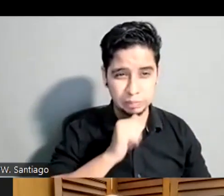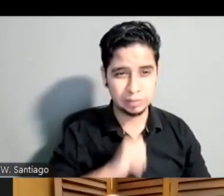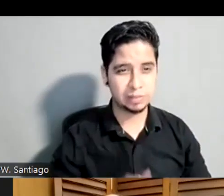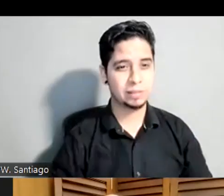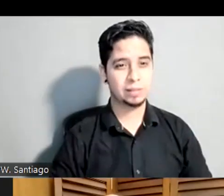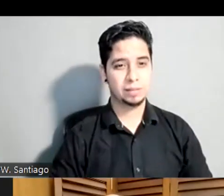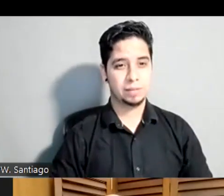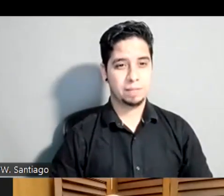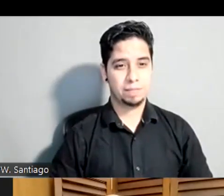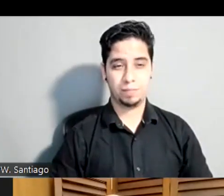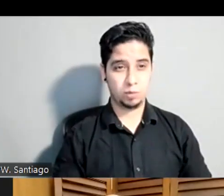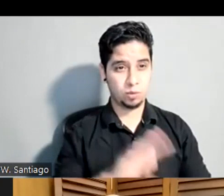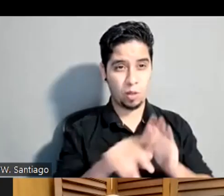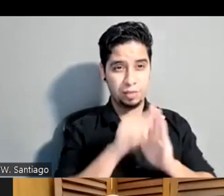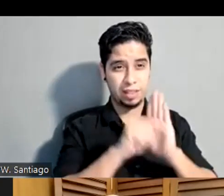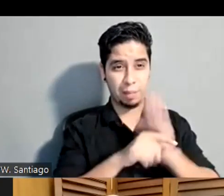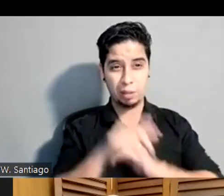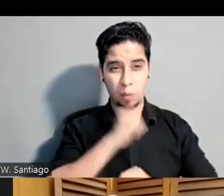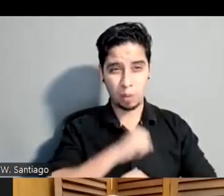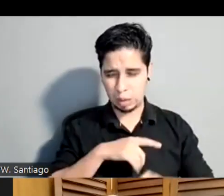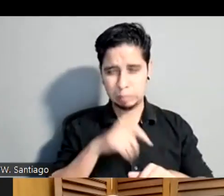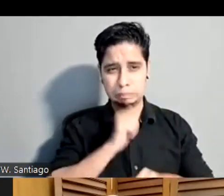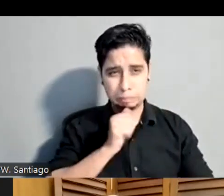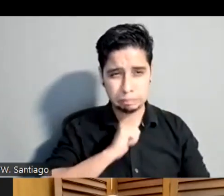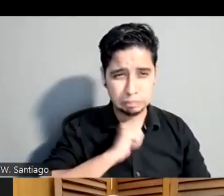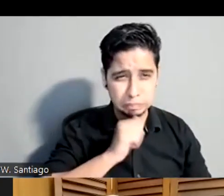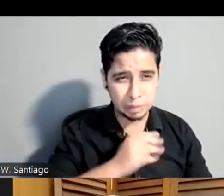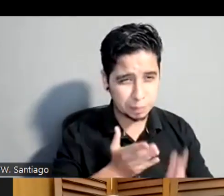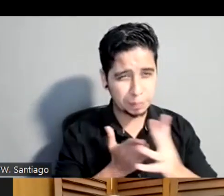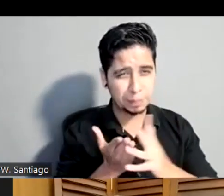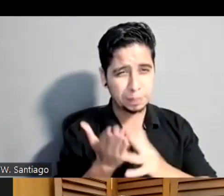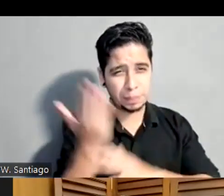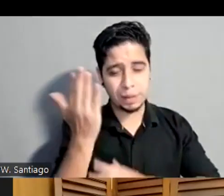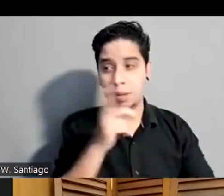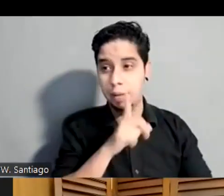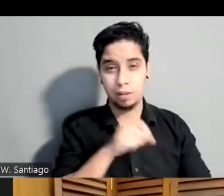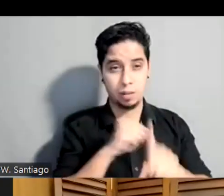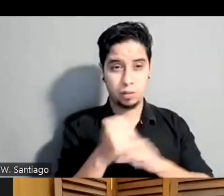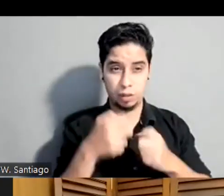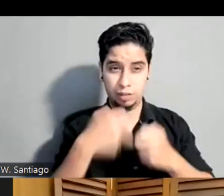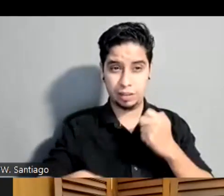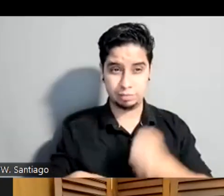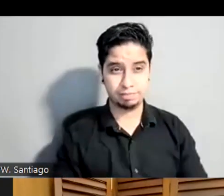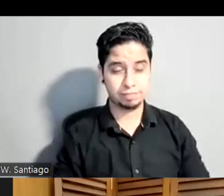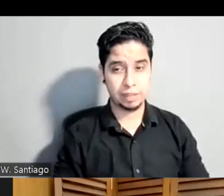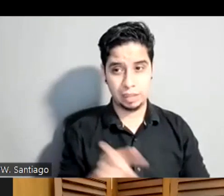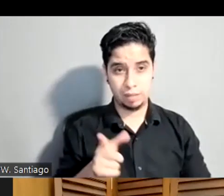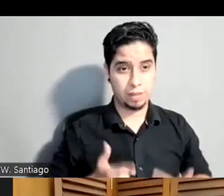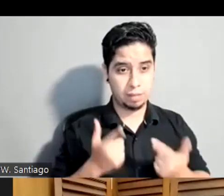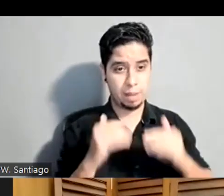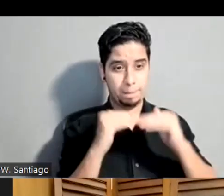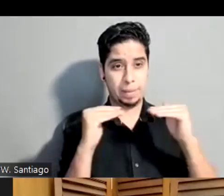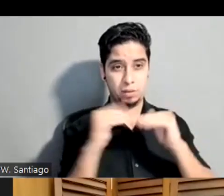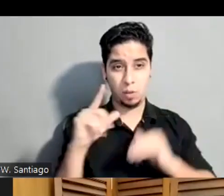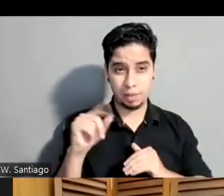todo el Antiguo Testamento, ay mi madre, de verdad que fue bien fuerte, y está un piso 20, así que eso fue